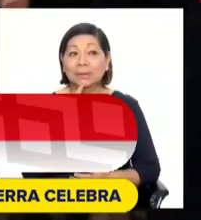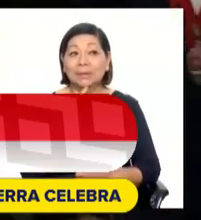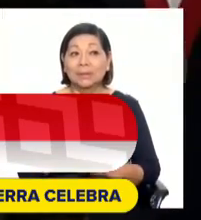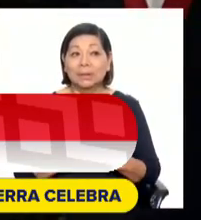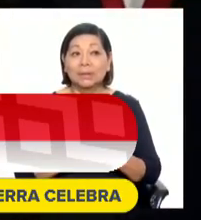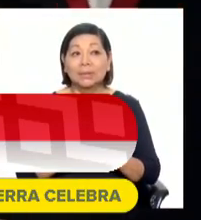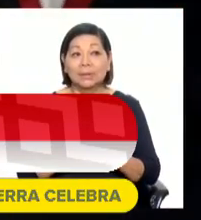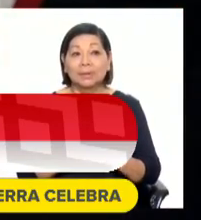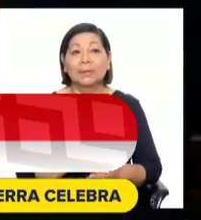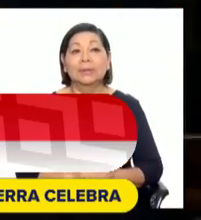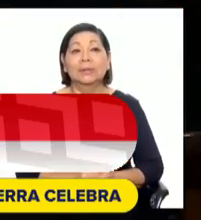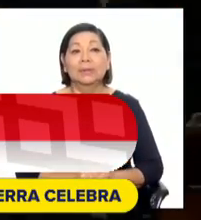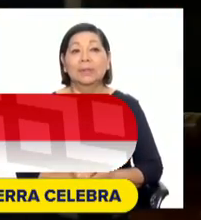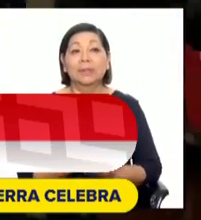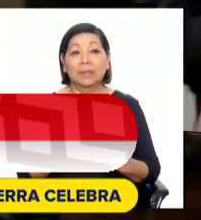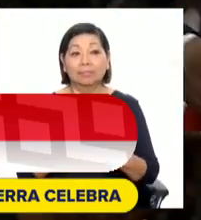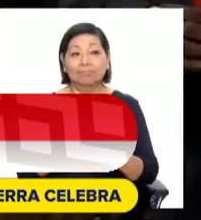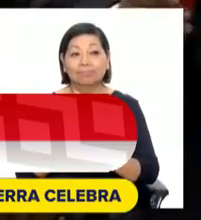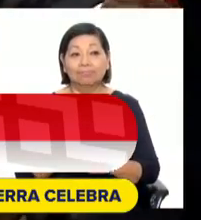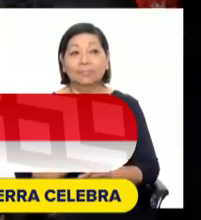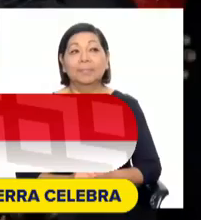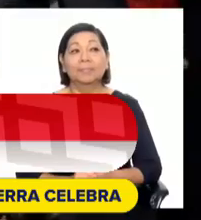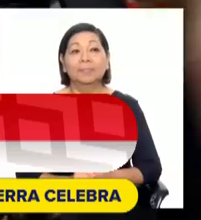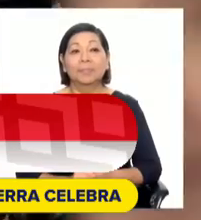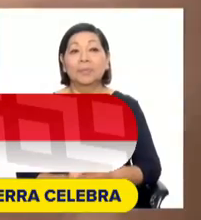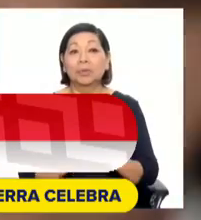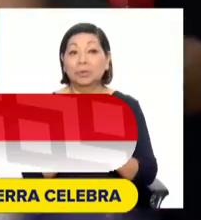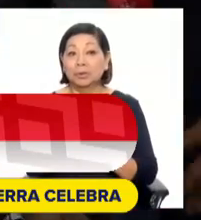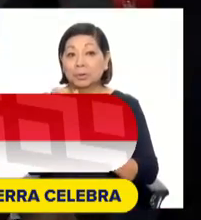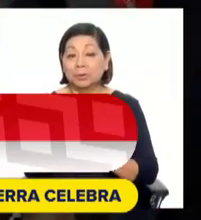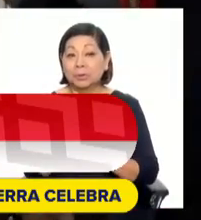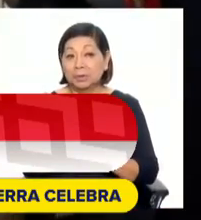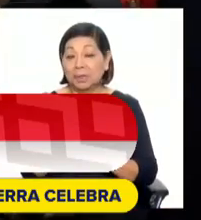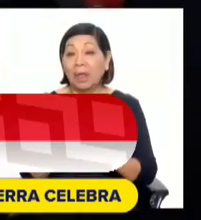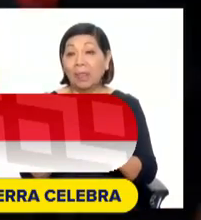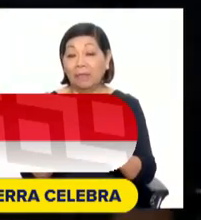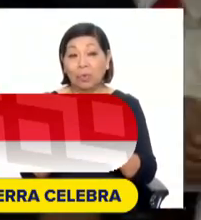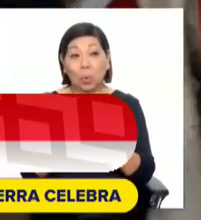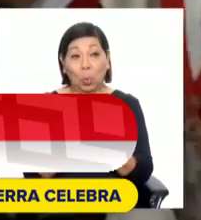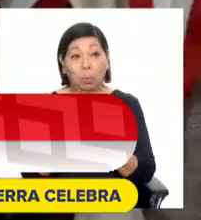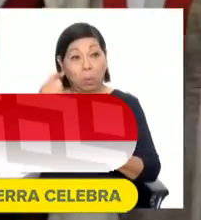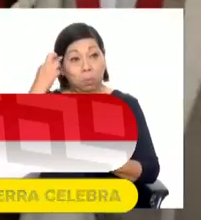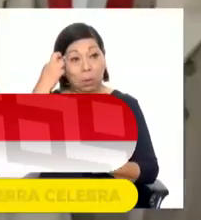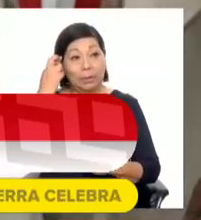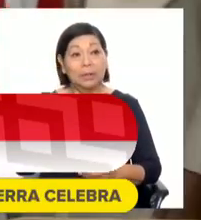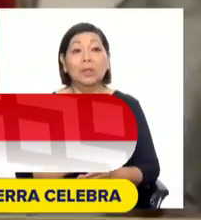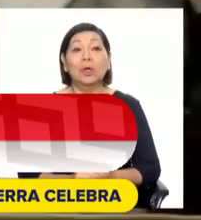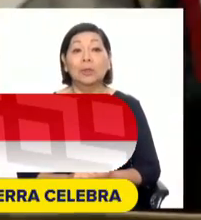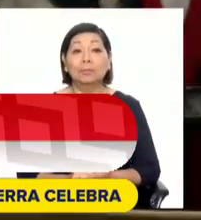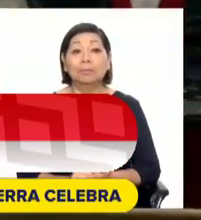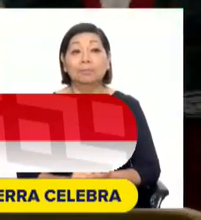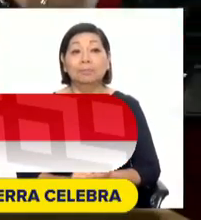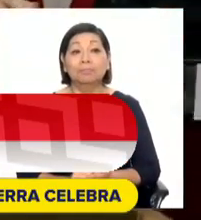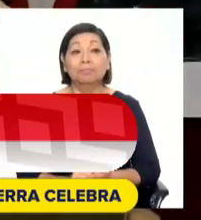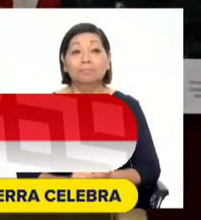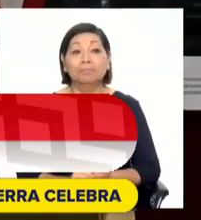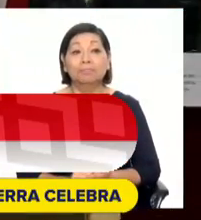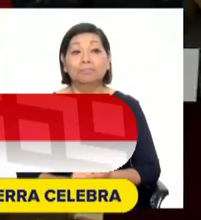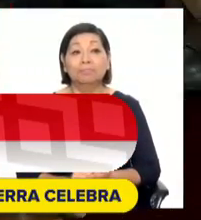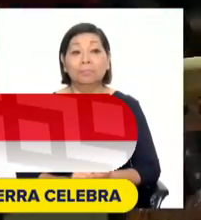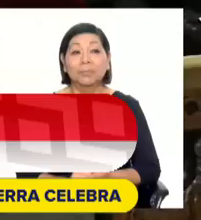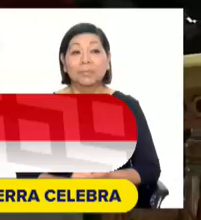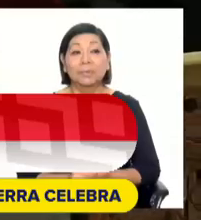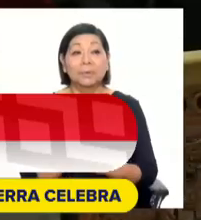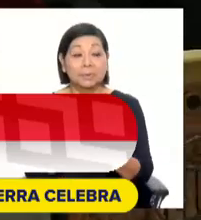ocurrió en ocasiones anteriores en el patio de honor. Regresamos con ustedes. Adelante. Muy bien, gracias, Diana Falcón. Vamos a otro punto con